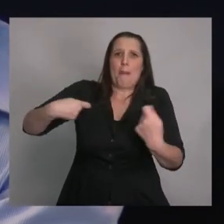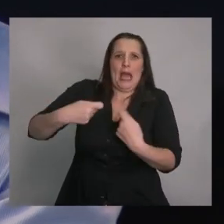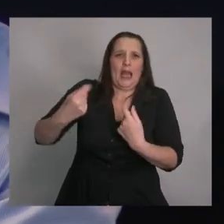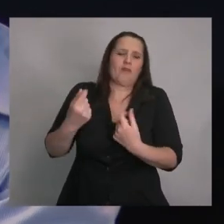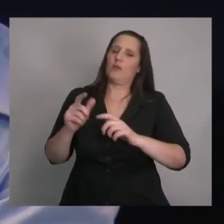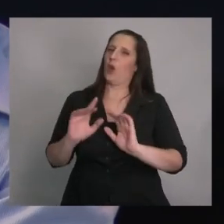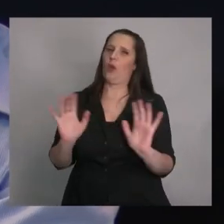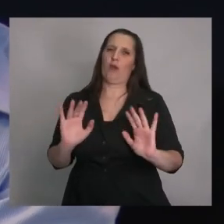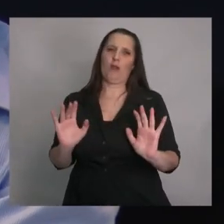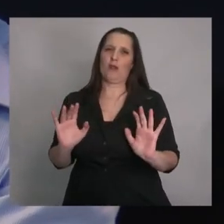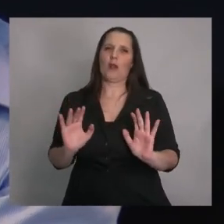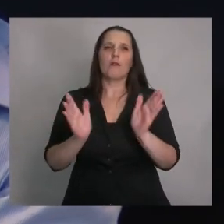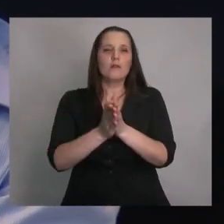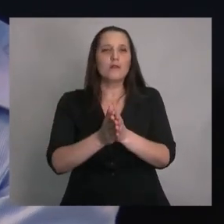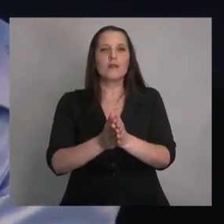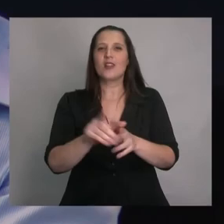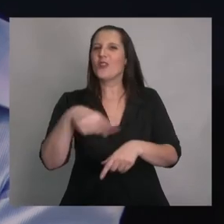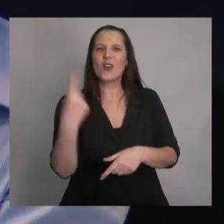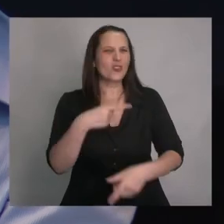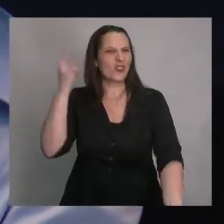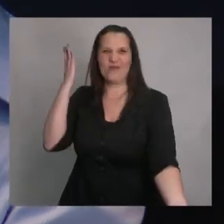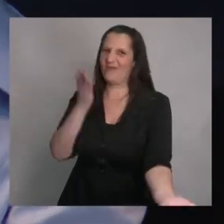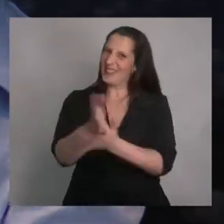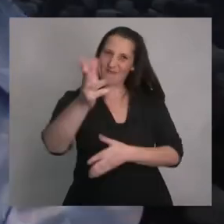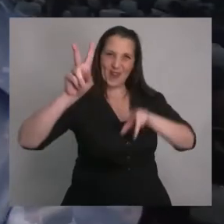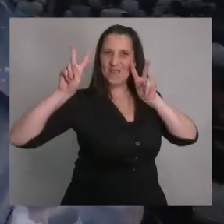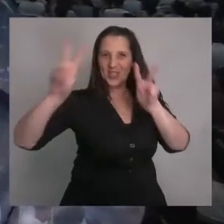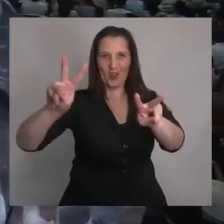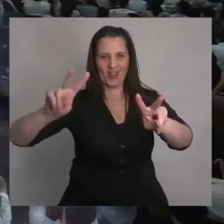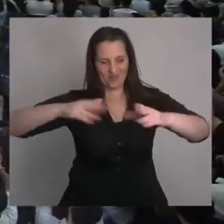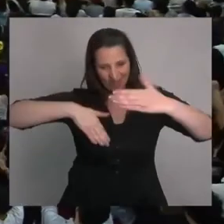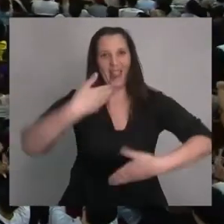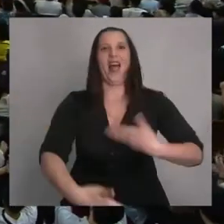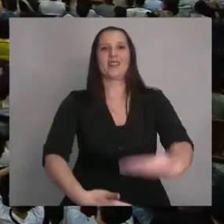compañeras hasta la victoria siempre adelante